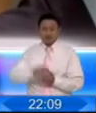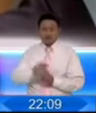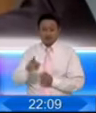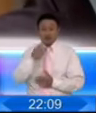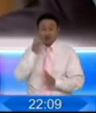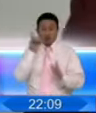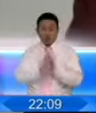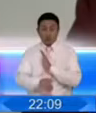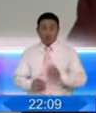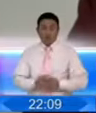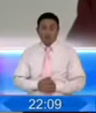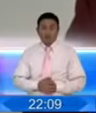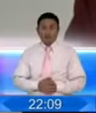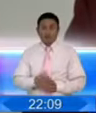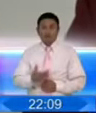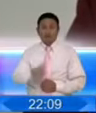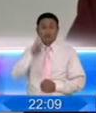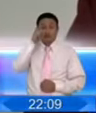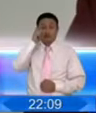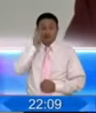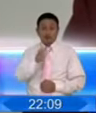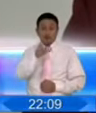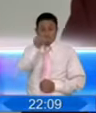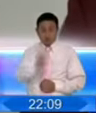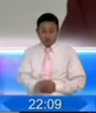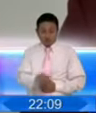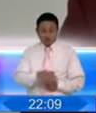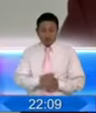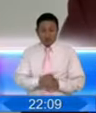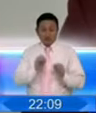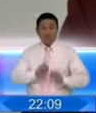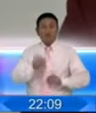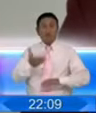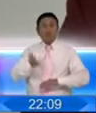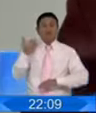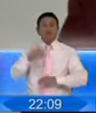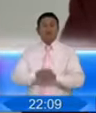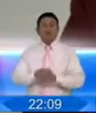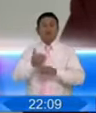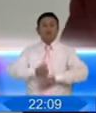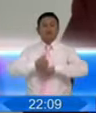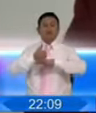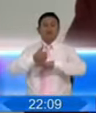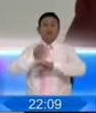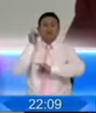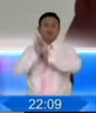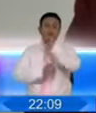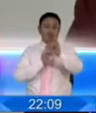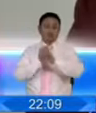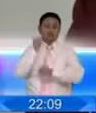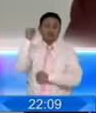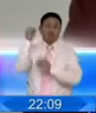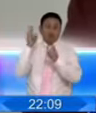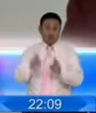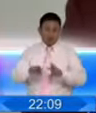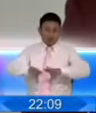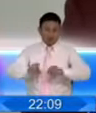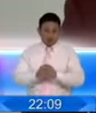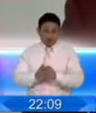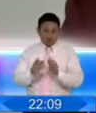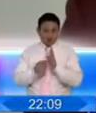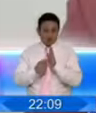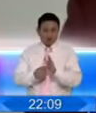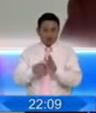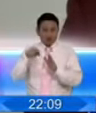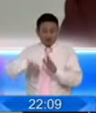el delito. La fiscal general ha hecho alusiones a fallos de la Corte Interamericana de Derechos Humanos contra la Corrupción, en donde se hace un